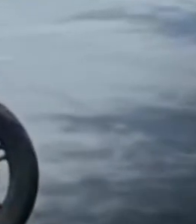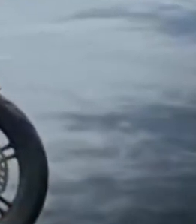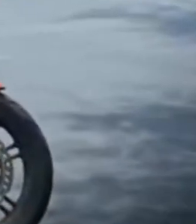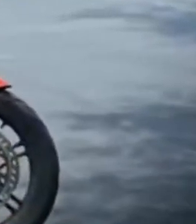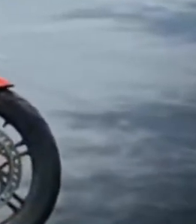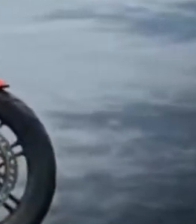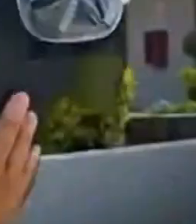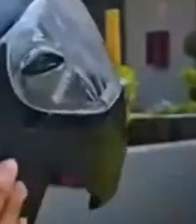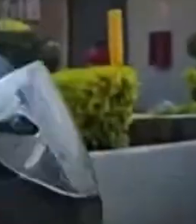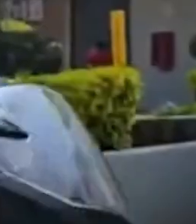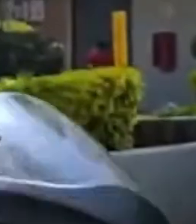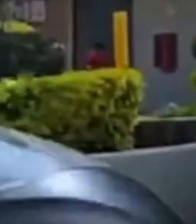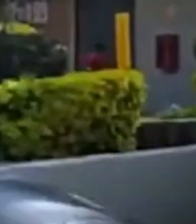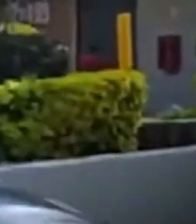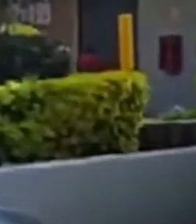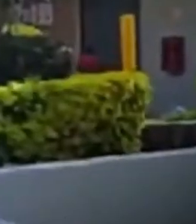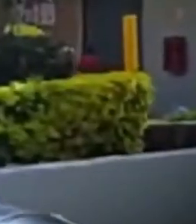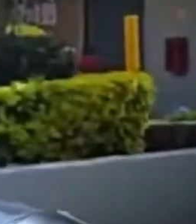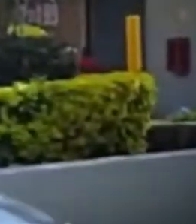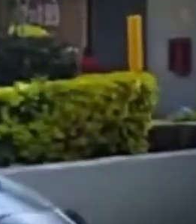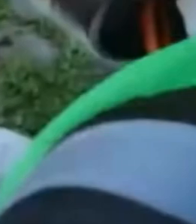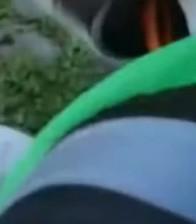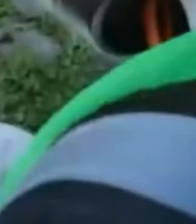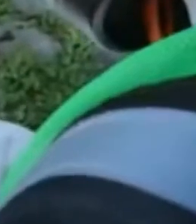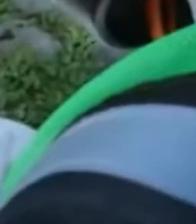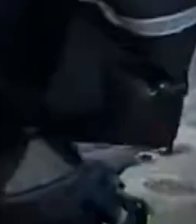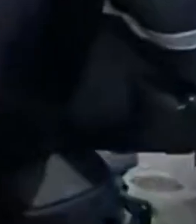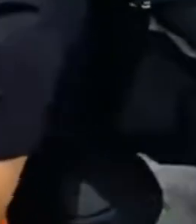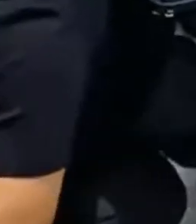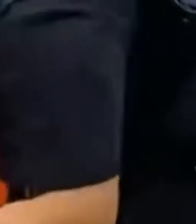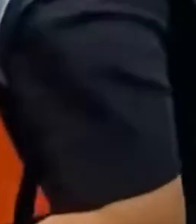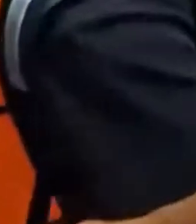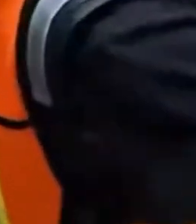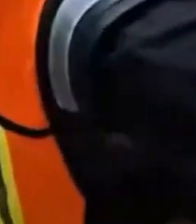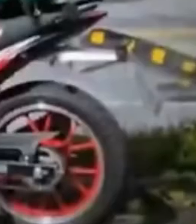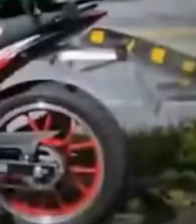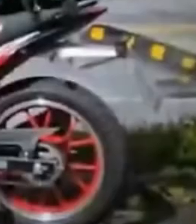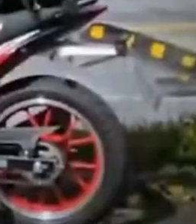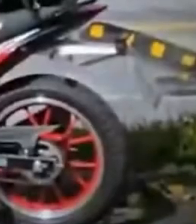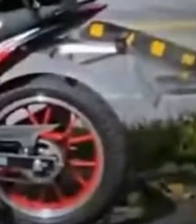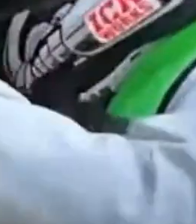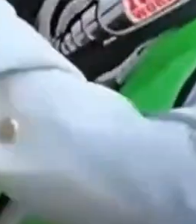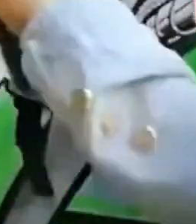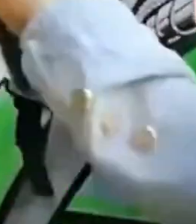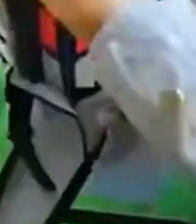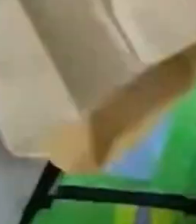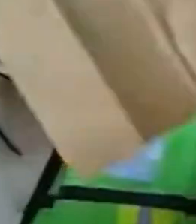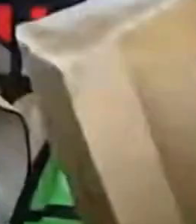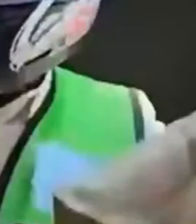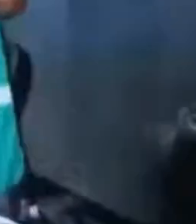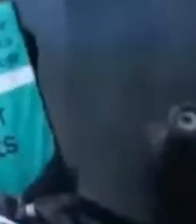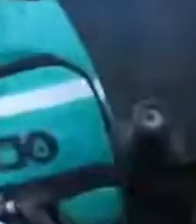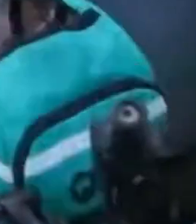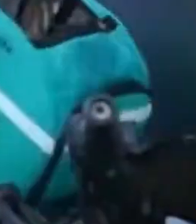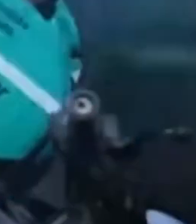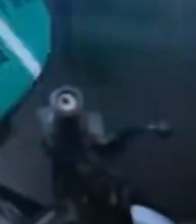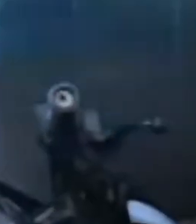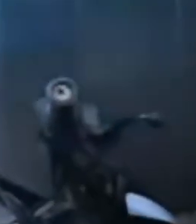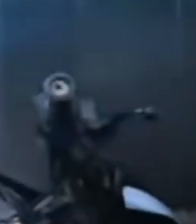el aguinaldo, las utilidades. Yo veo esta parte del Infonavit algo beneficioso para